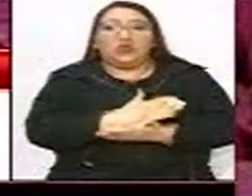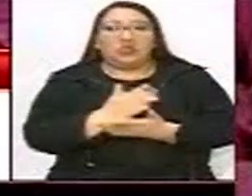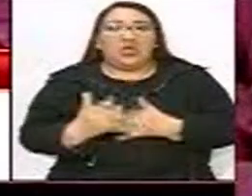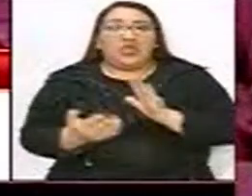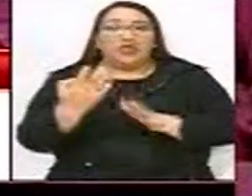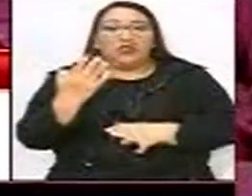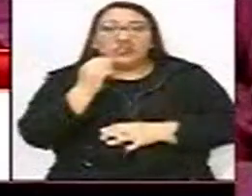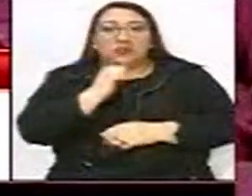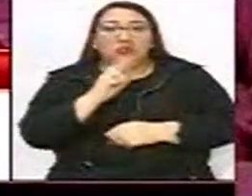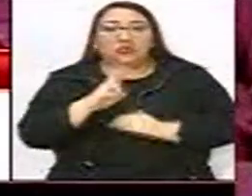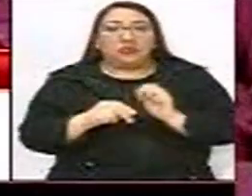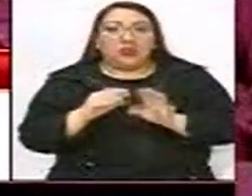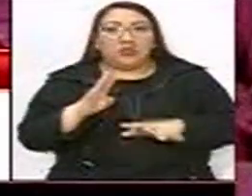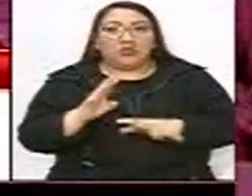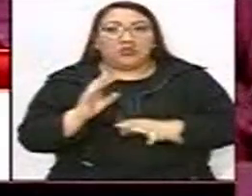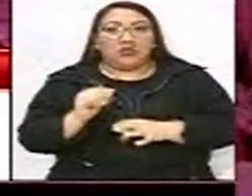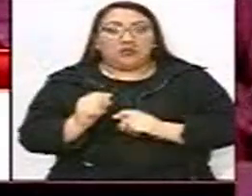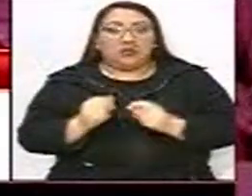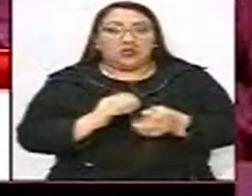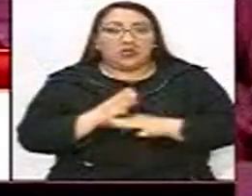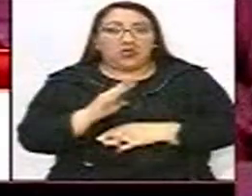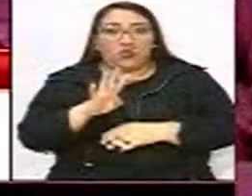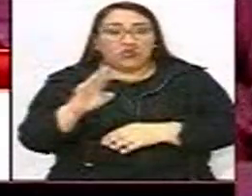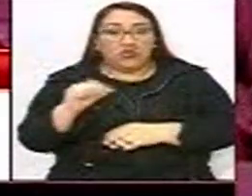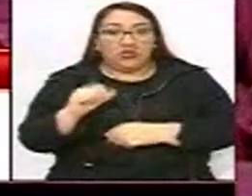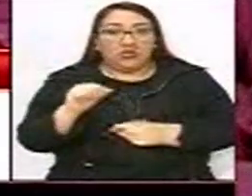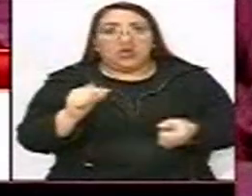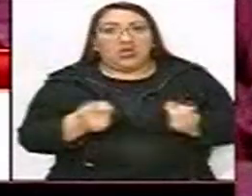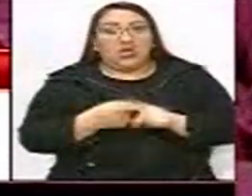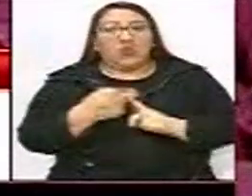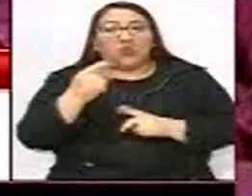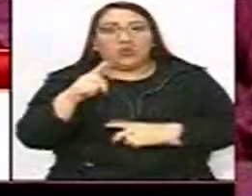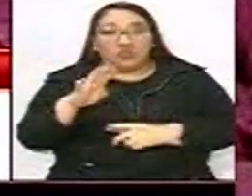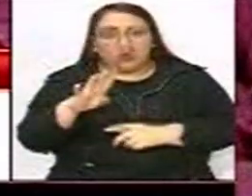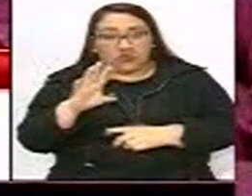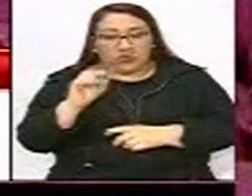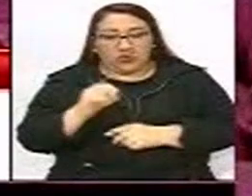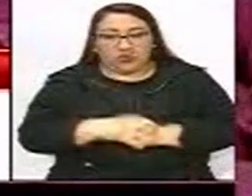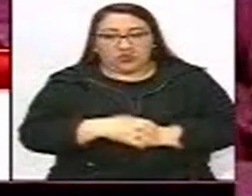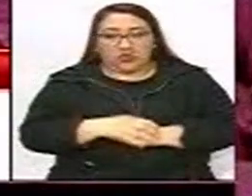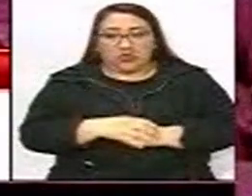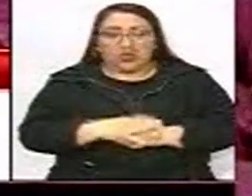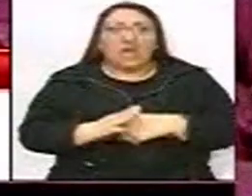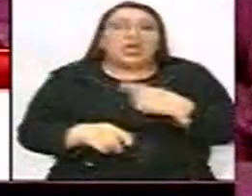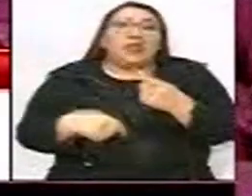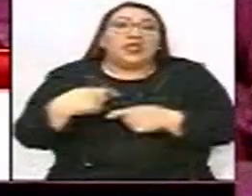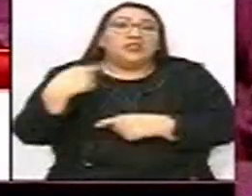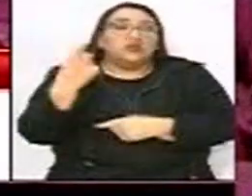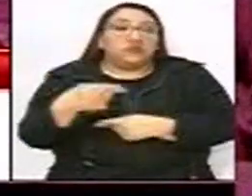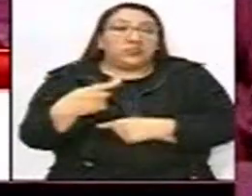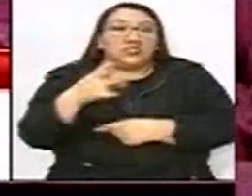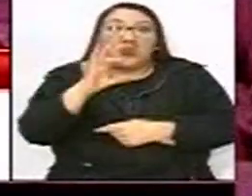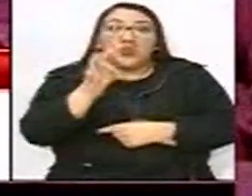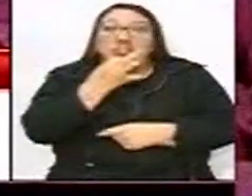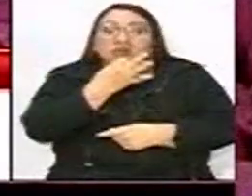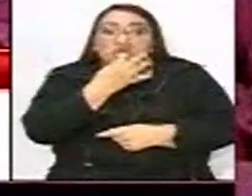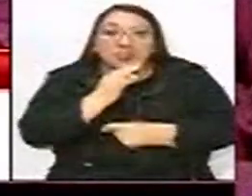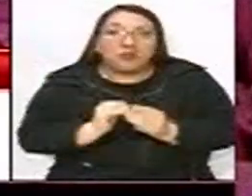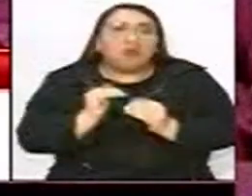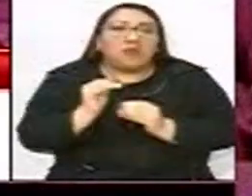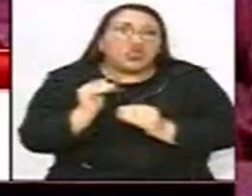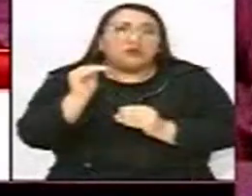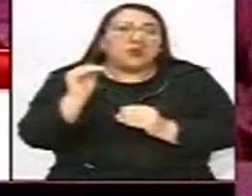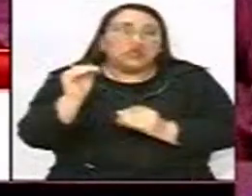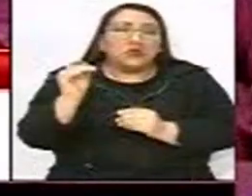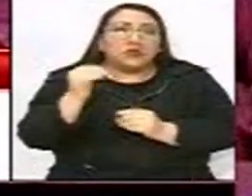14 de diciembre del 2014, el peaje pasó de 4 soles a 4.50. y los siguientes 50 centavos iban a